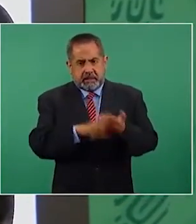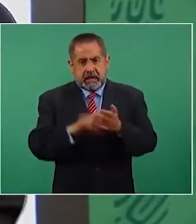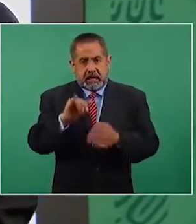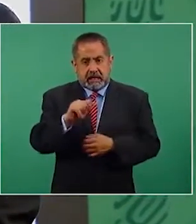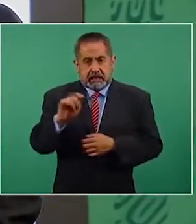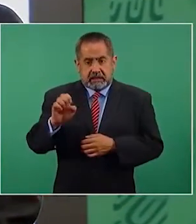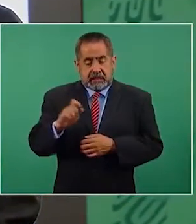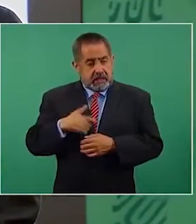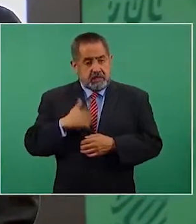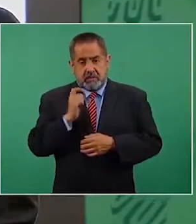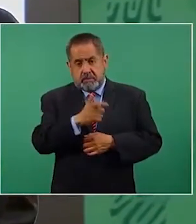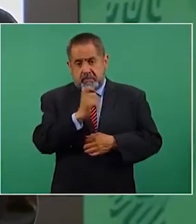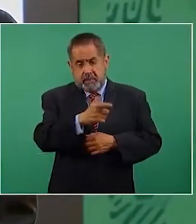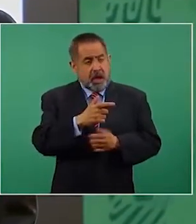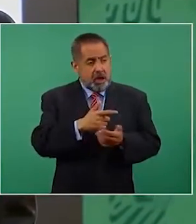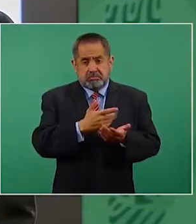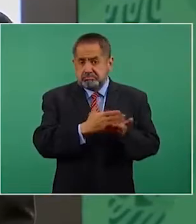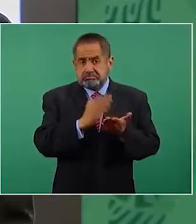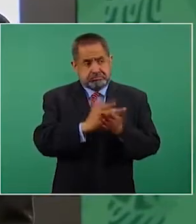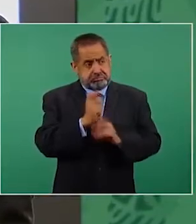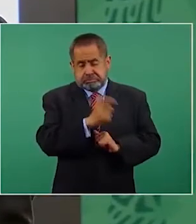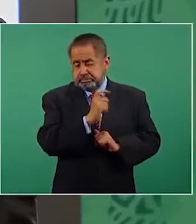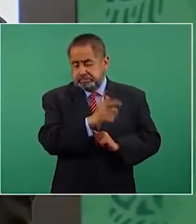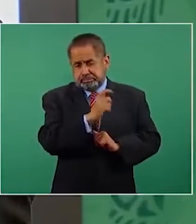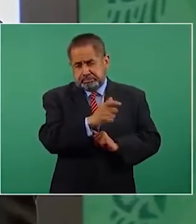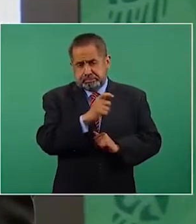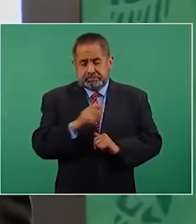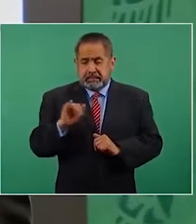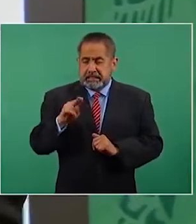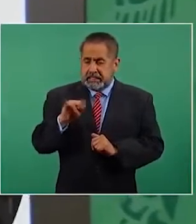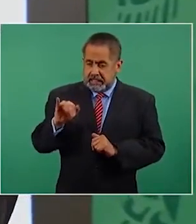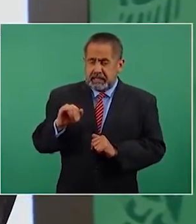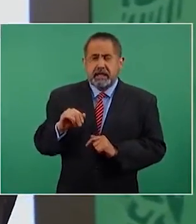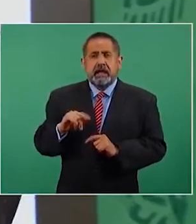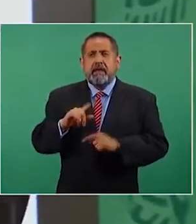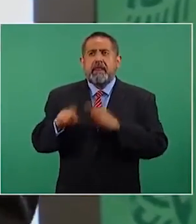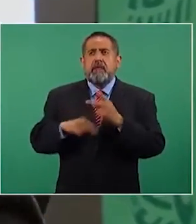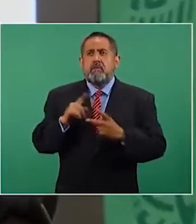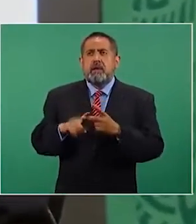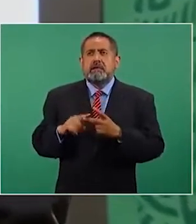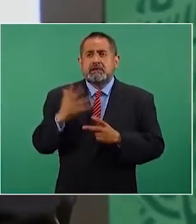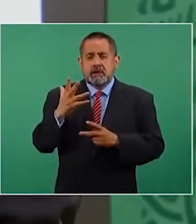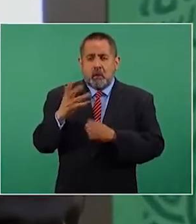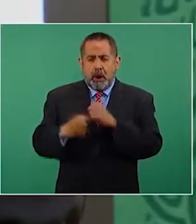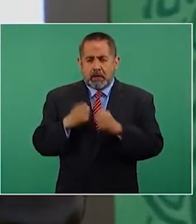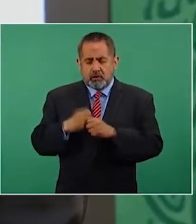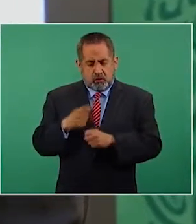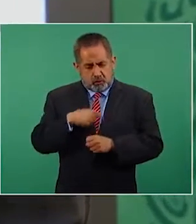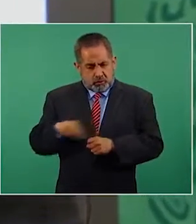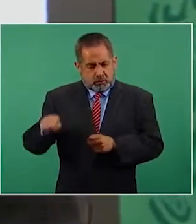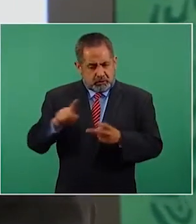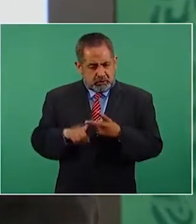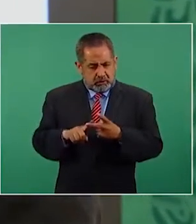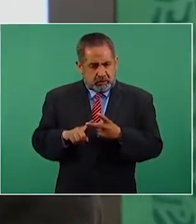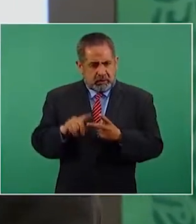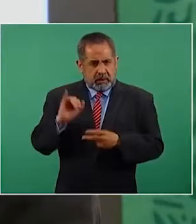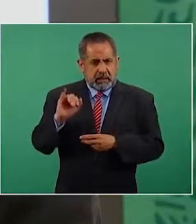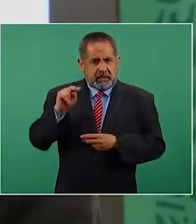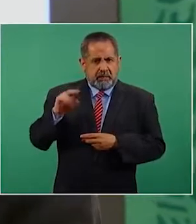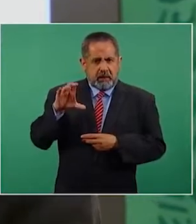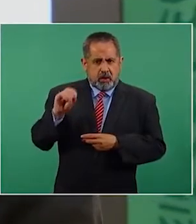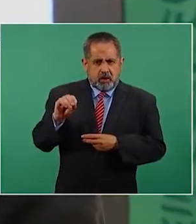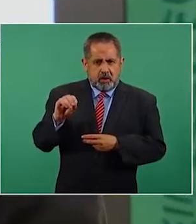mis cuotas. Luego estuve como cinco años en el INCO,